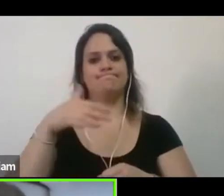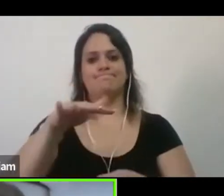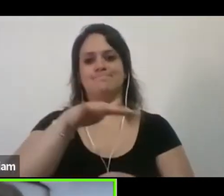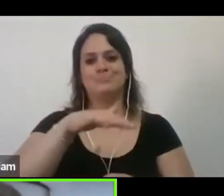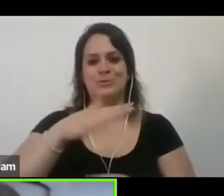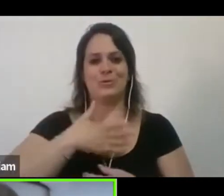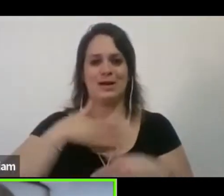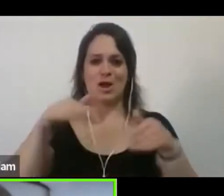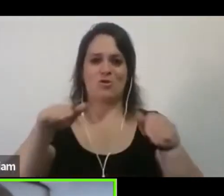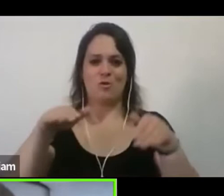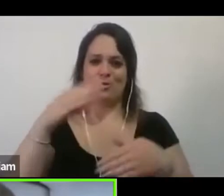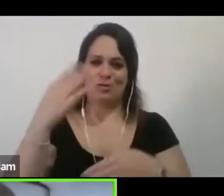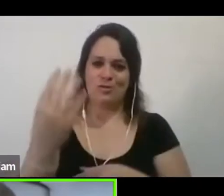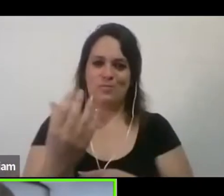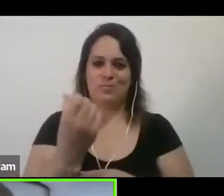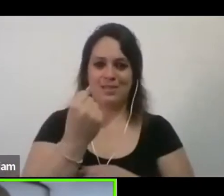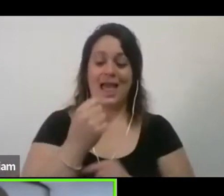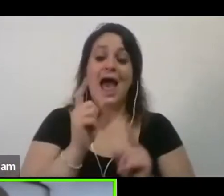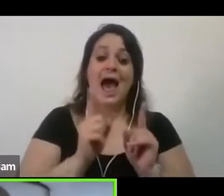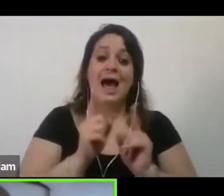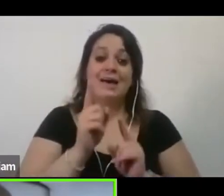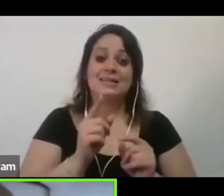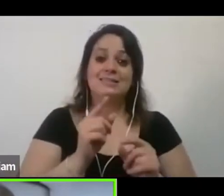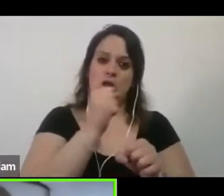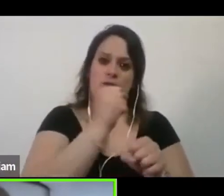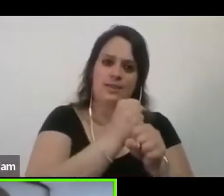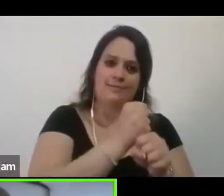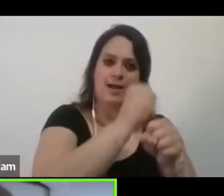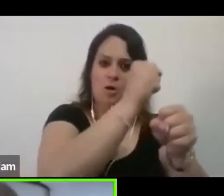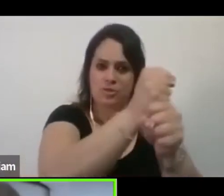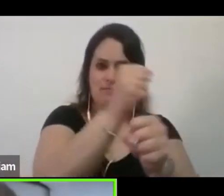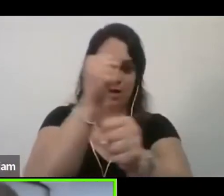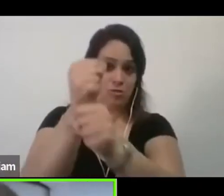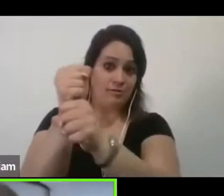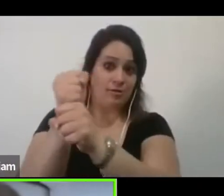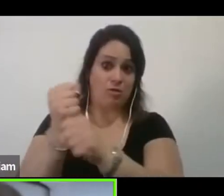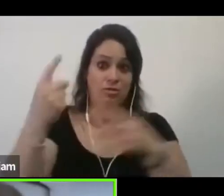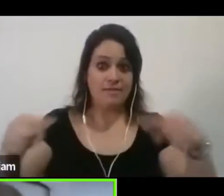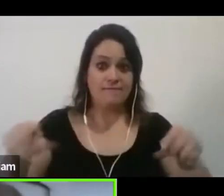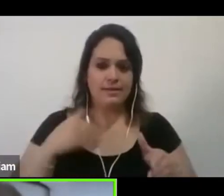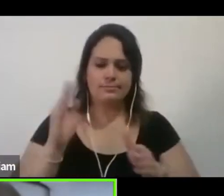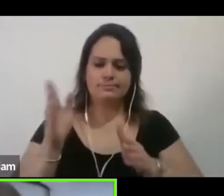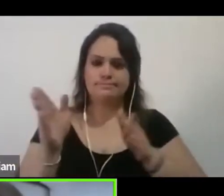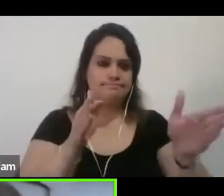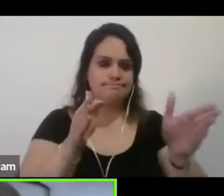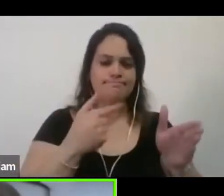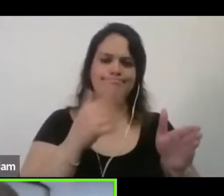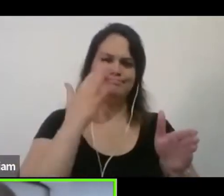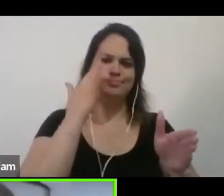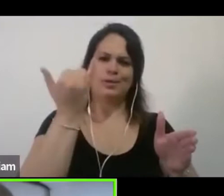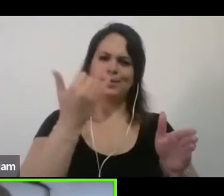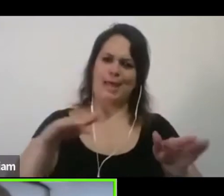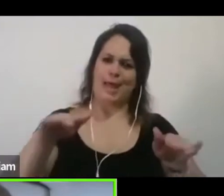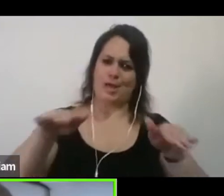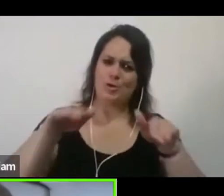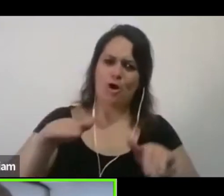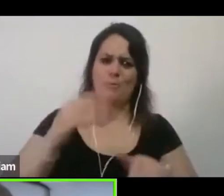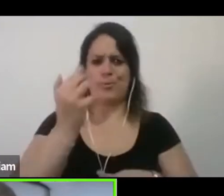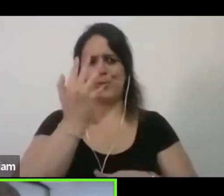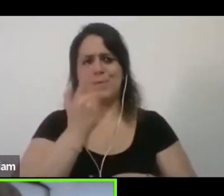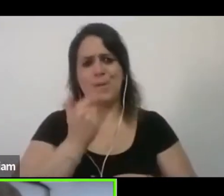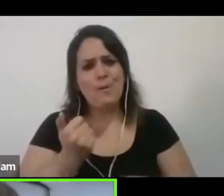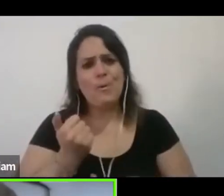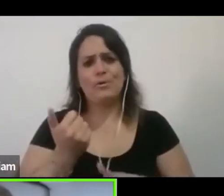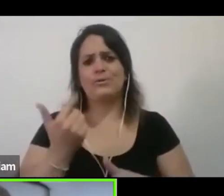quizás va encontrando lugares y se va animando a insertarse en espacios que por ahí no están como